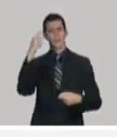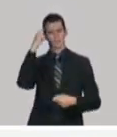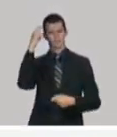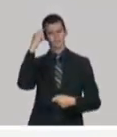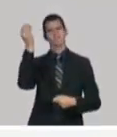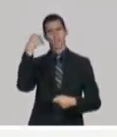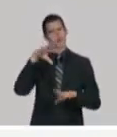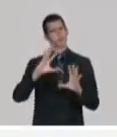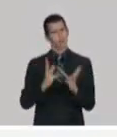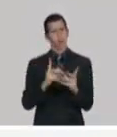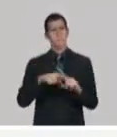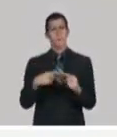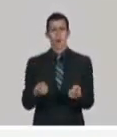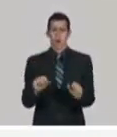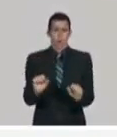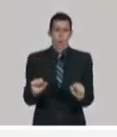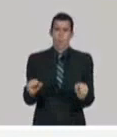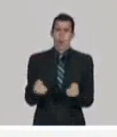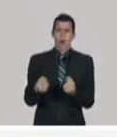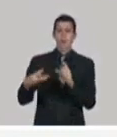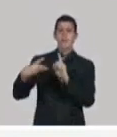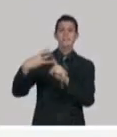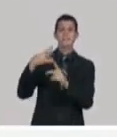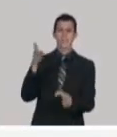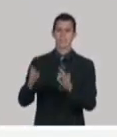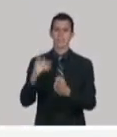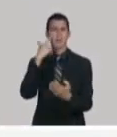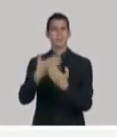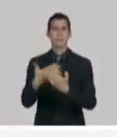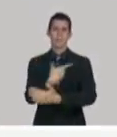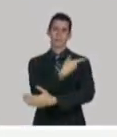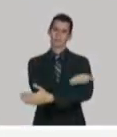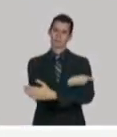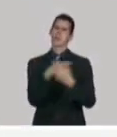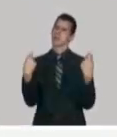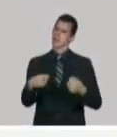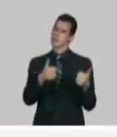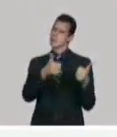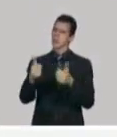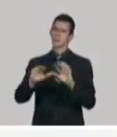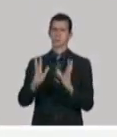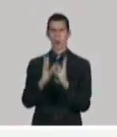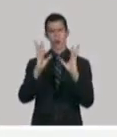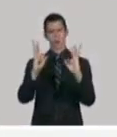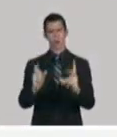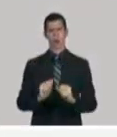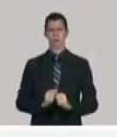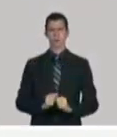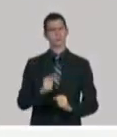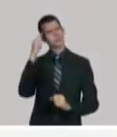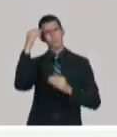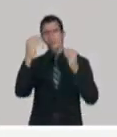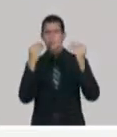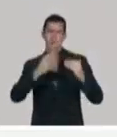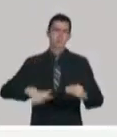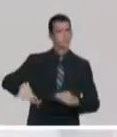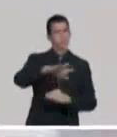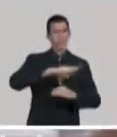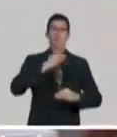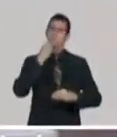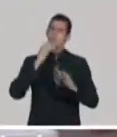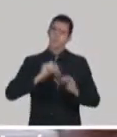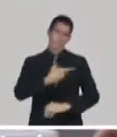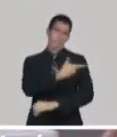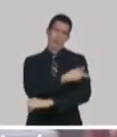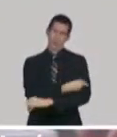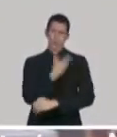de que este ensayo fase 3 hay que terminarlo y hay que terminarlo bien y nadie va a quedar desprotegido pero este ensayo nos va a permitir de